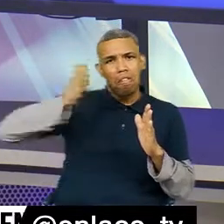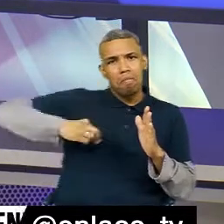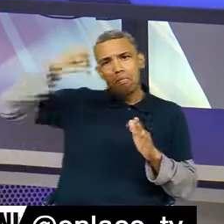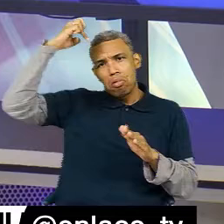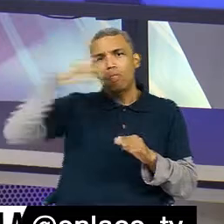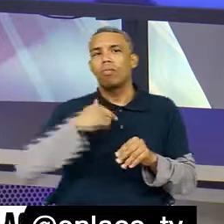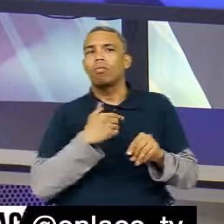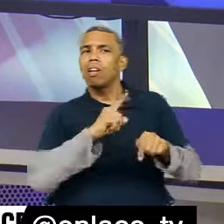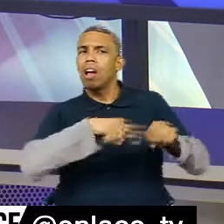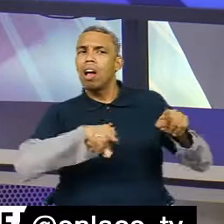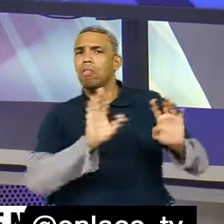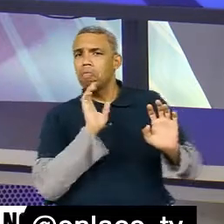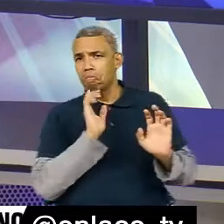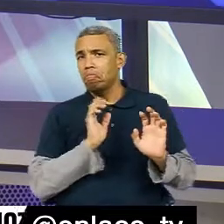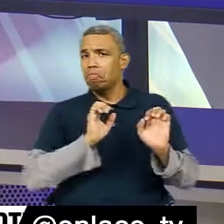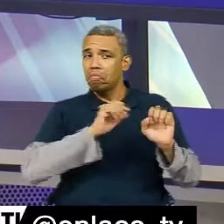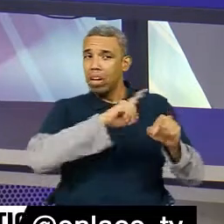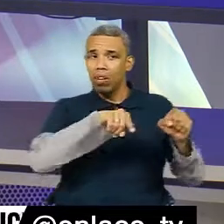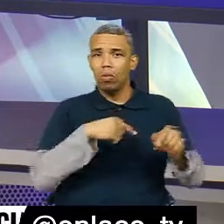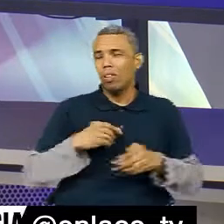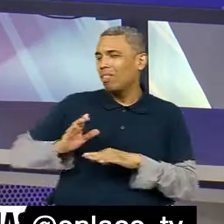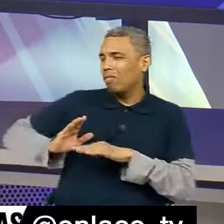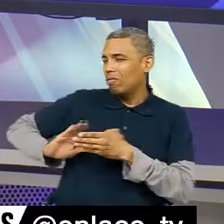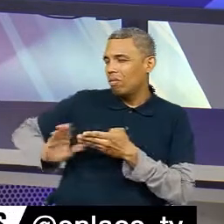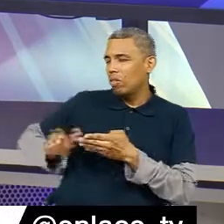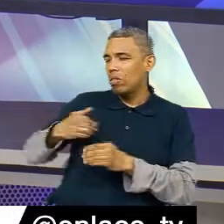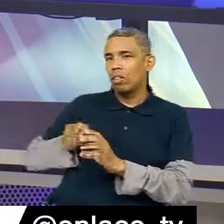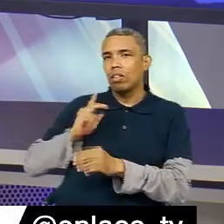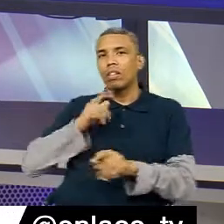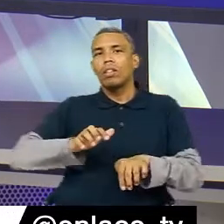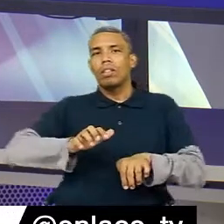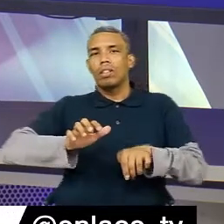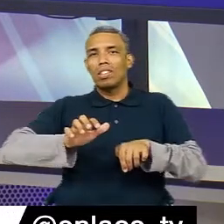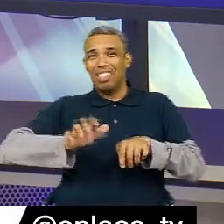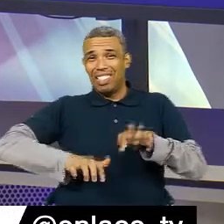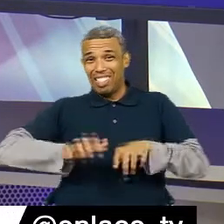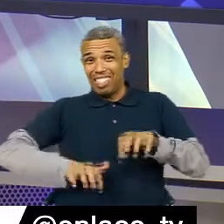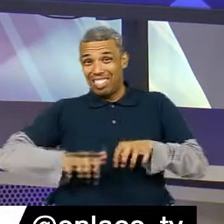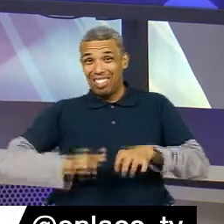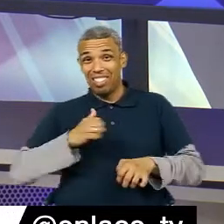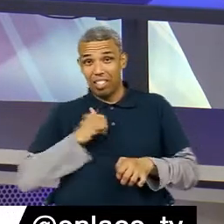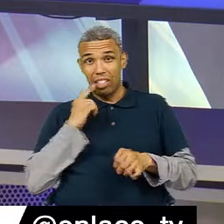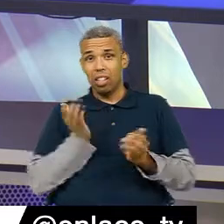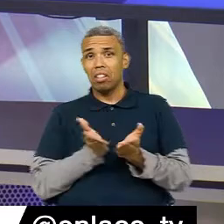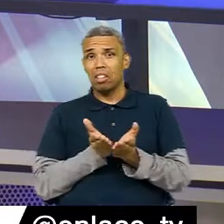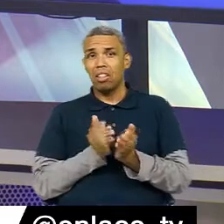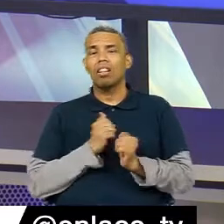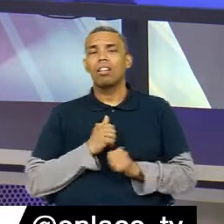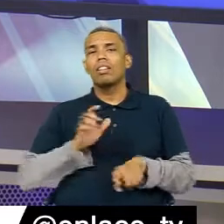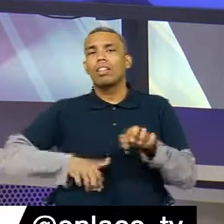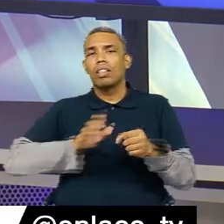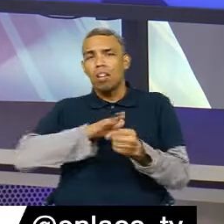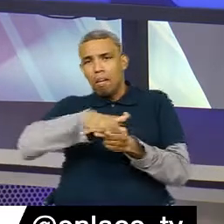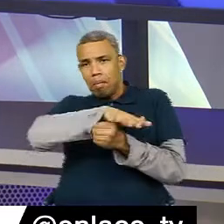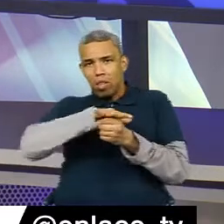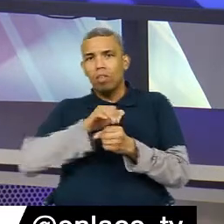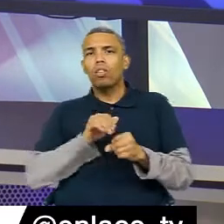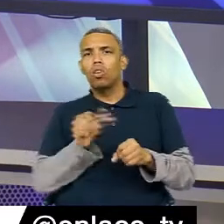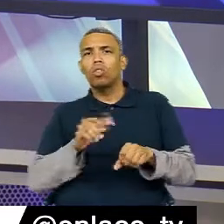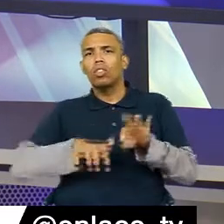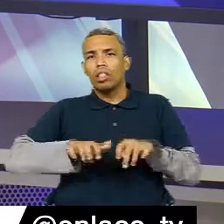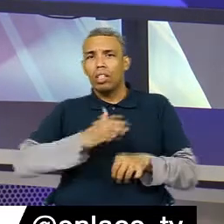es de libre nombramiento y remoción en su orden, secretarios de despacho, secretario de educación, secretario de medio ambiente, secretario